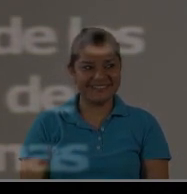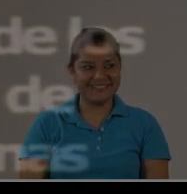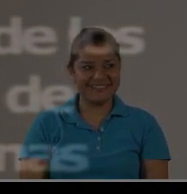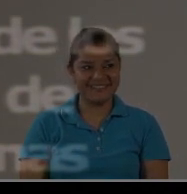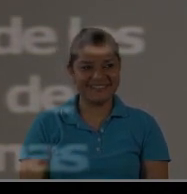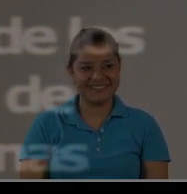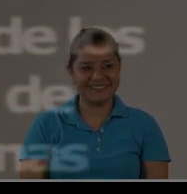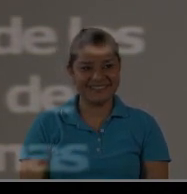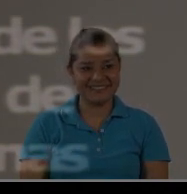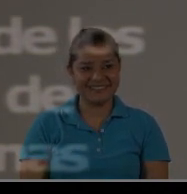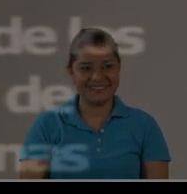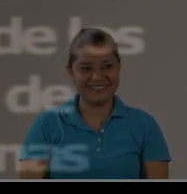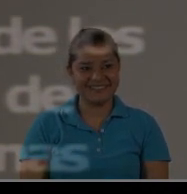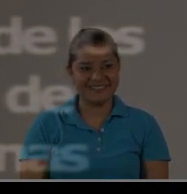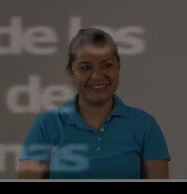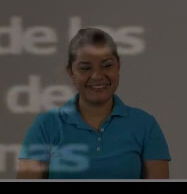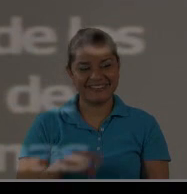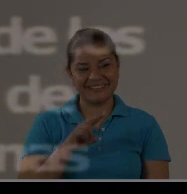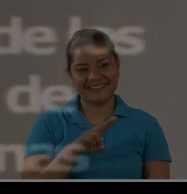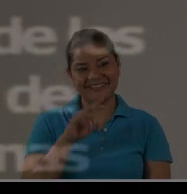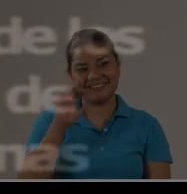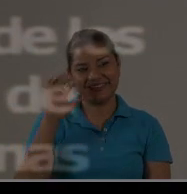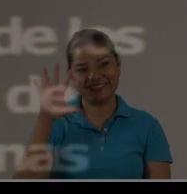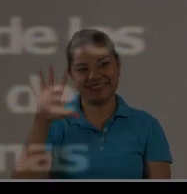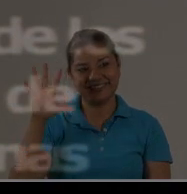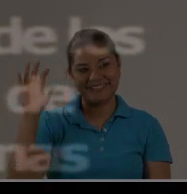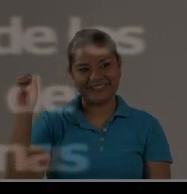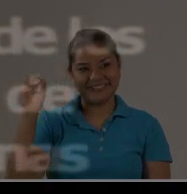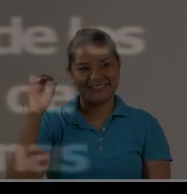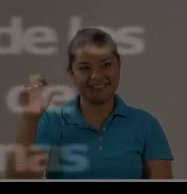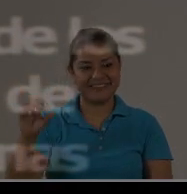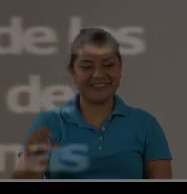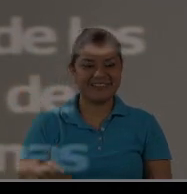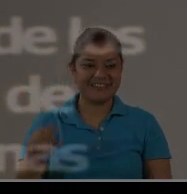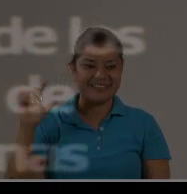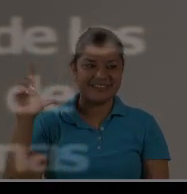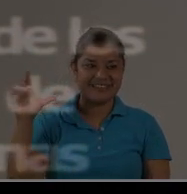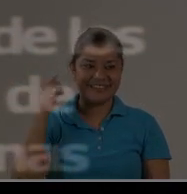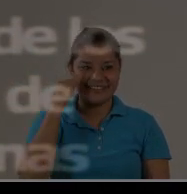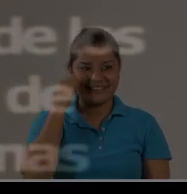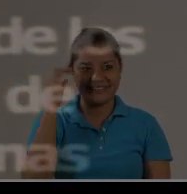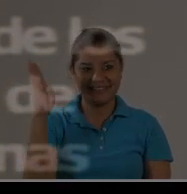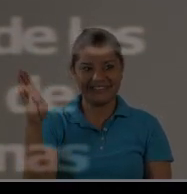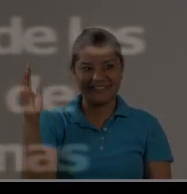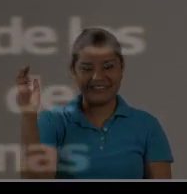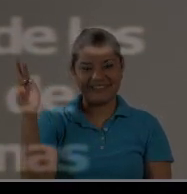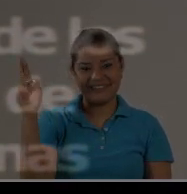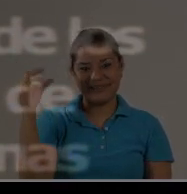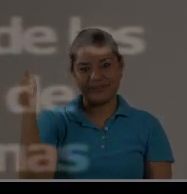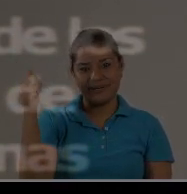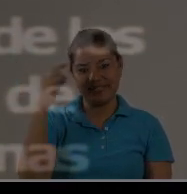250 libras en adelante le cobramos tanto pero le damos dos